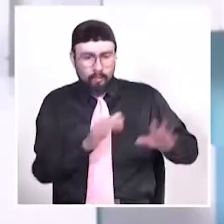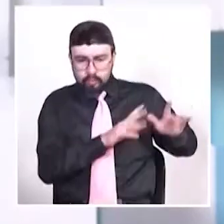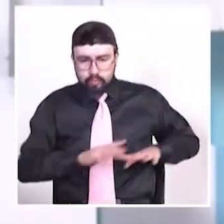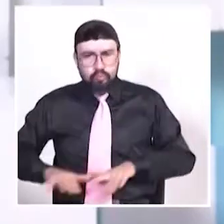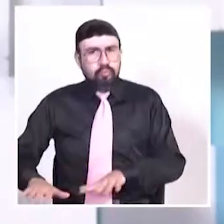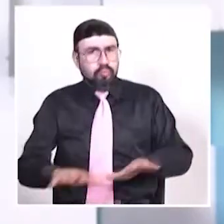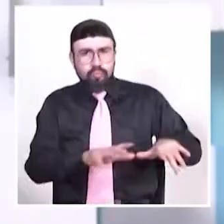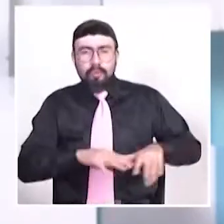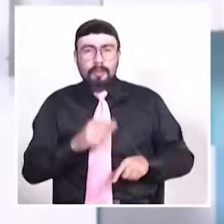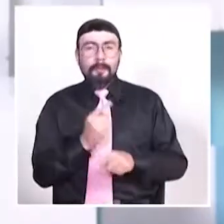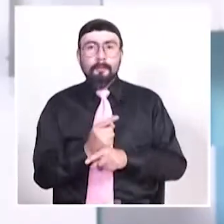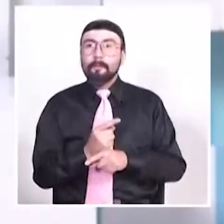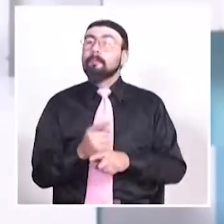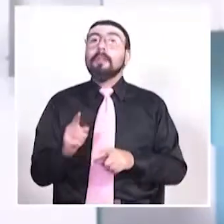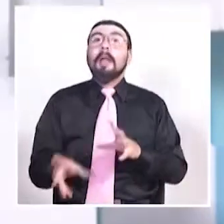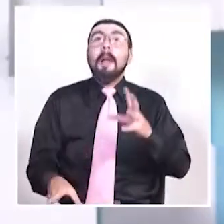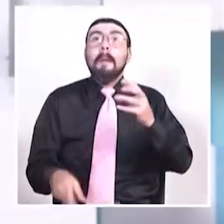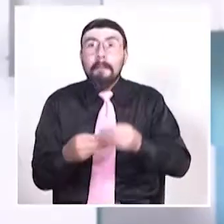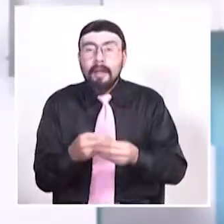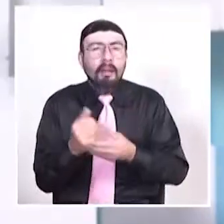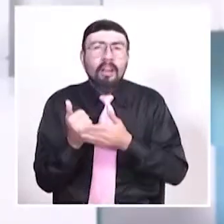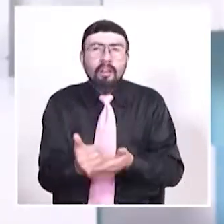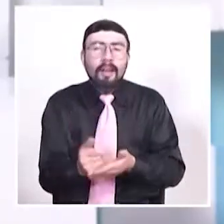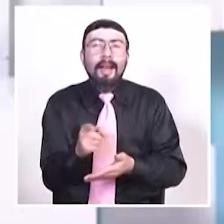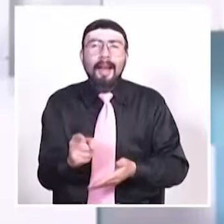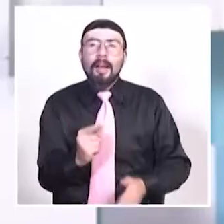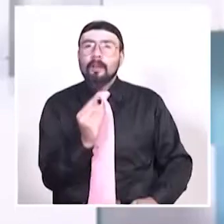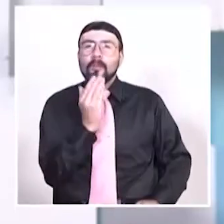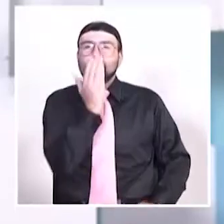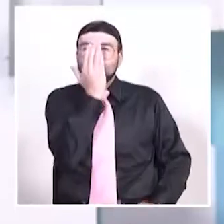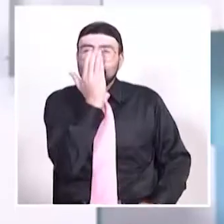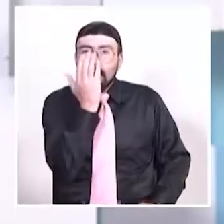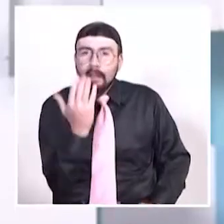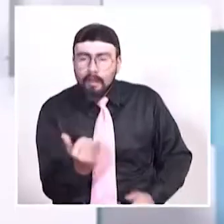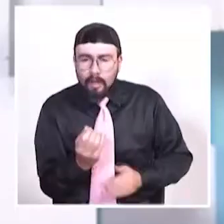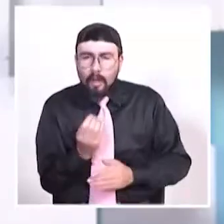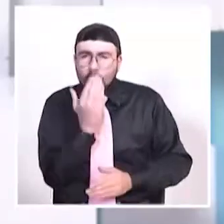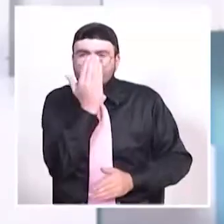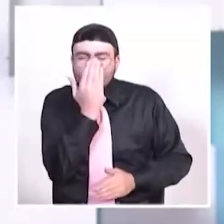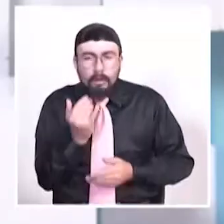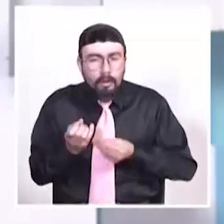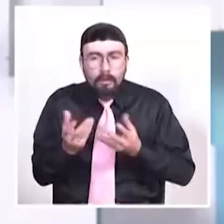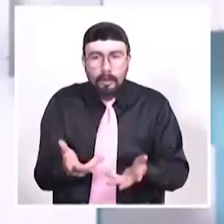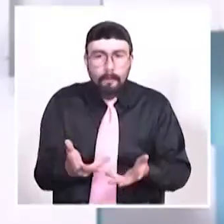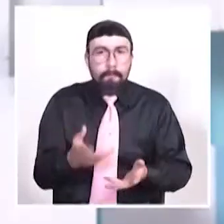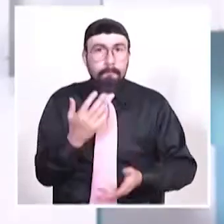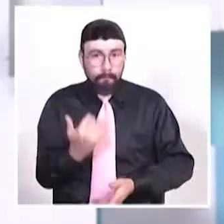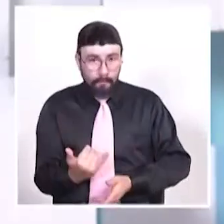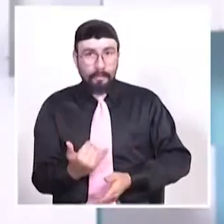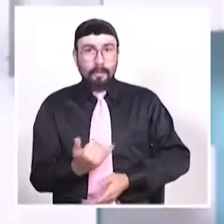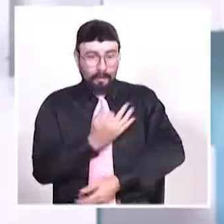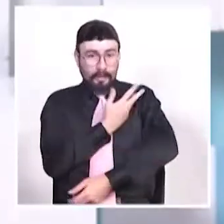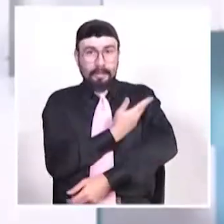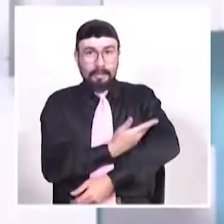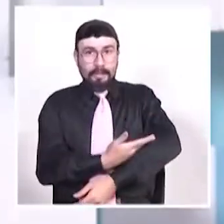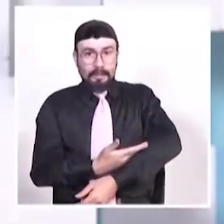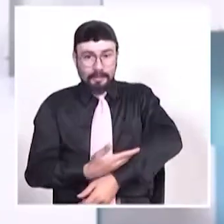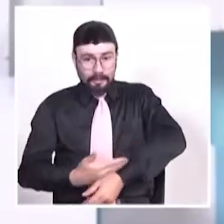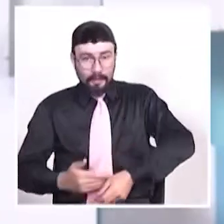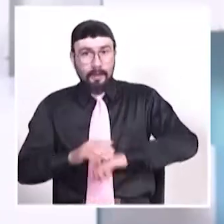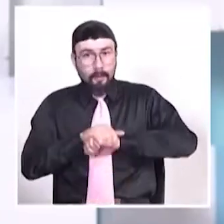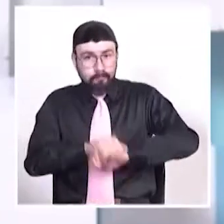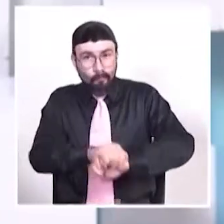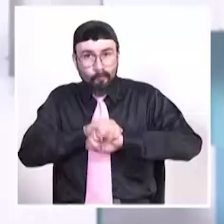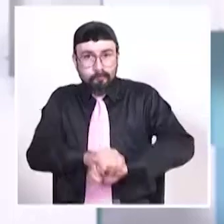Adicionalmente a eso, al paciente le estamos suministrando oxígeno. ¿Para qué? Para que esa sangre que estamos haciendo circular por medio de las